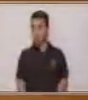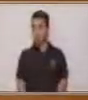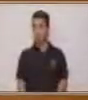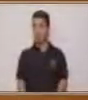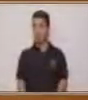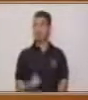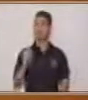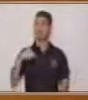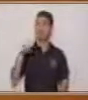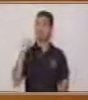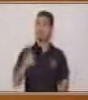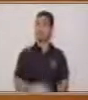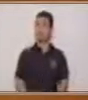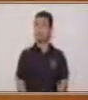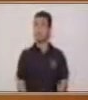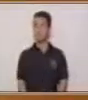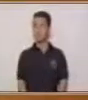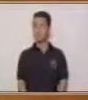40,